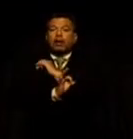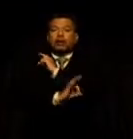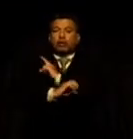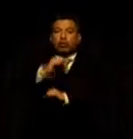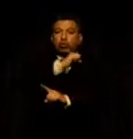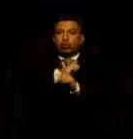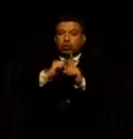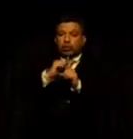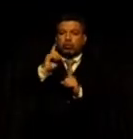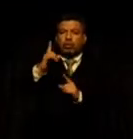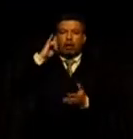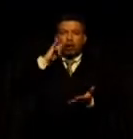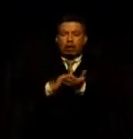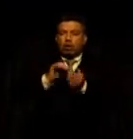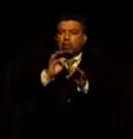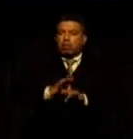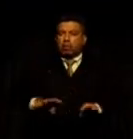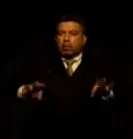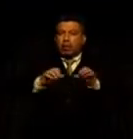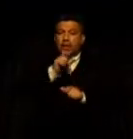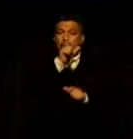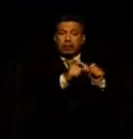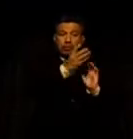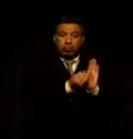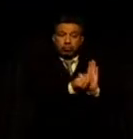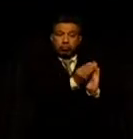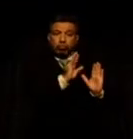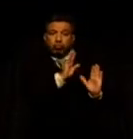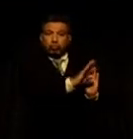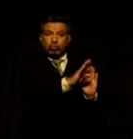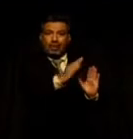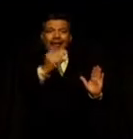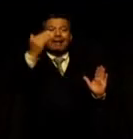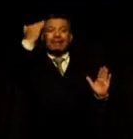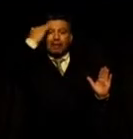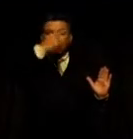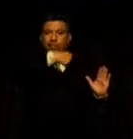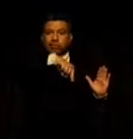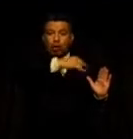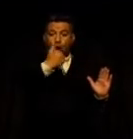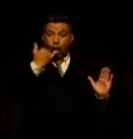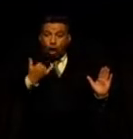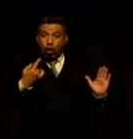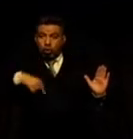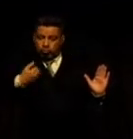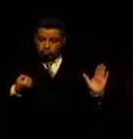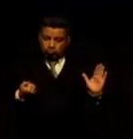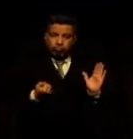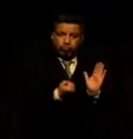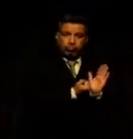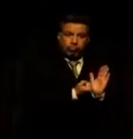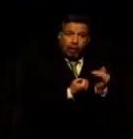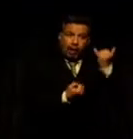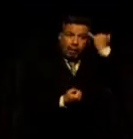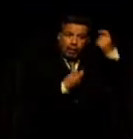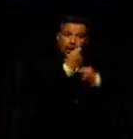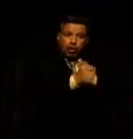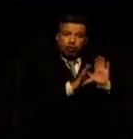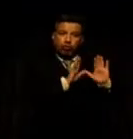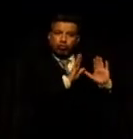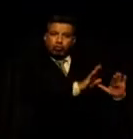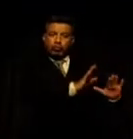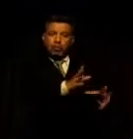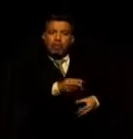porque yo creo que es importante que nuestros emprendedores sepan que nosotros hoy los acompañamos en sus ideas de negocios